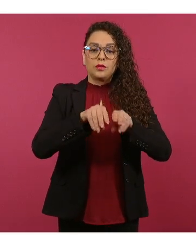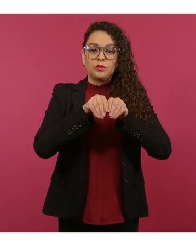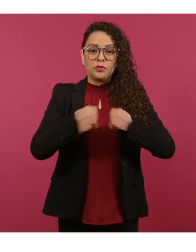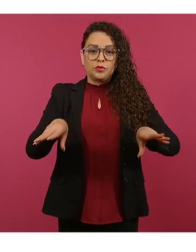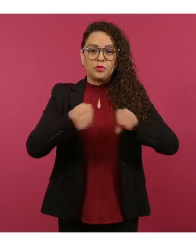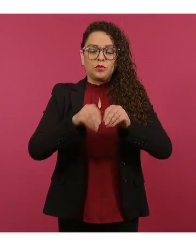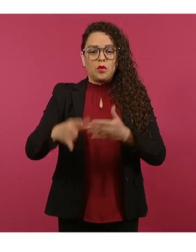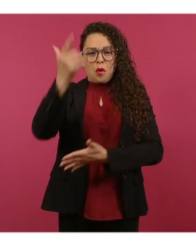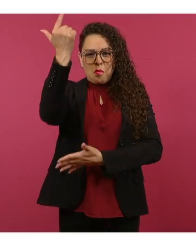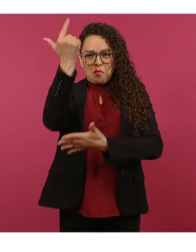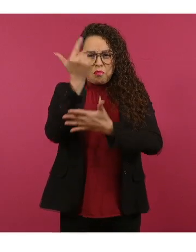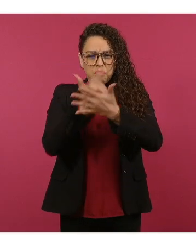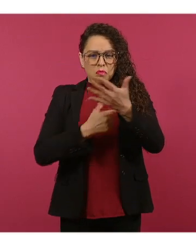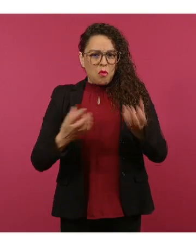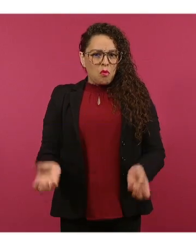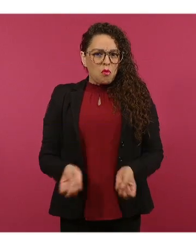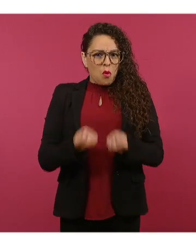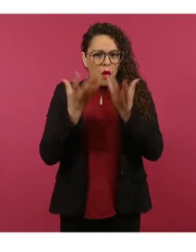suman